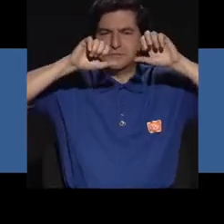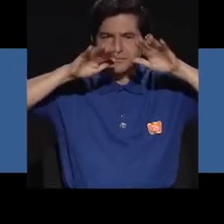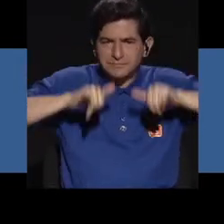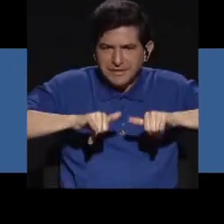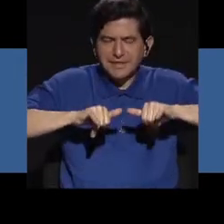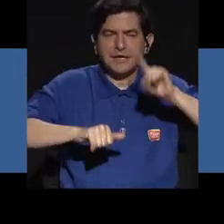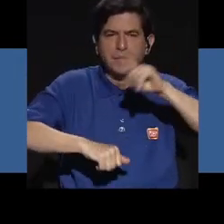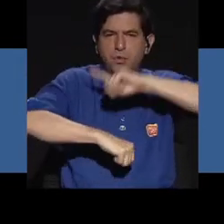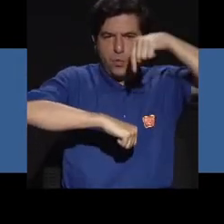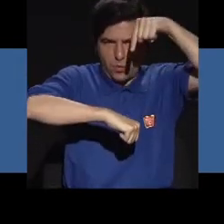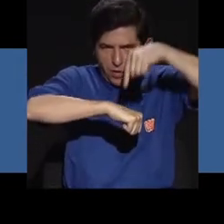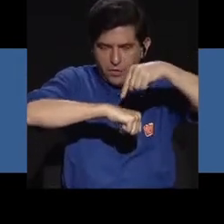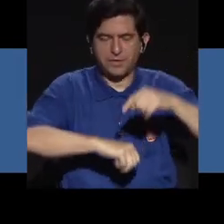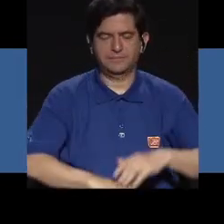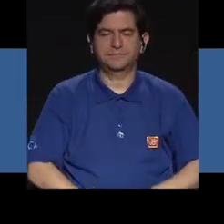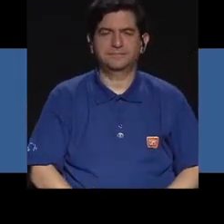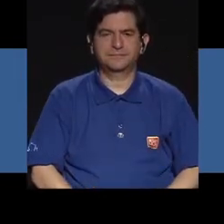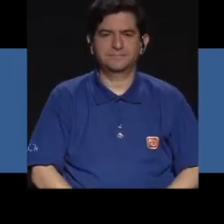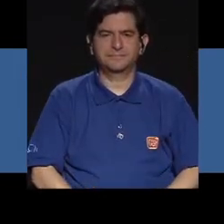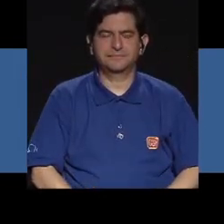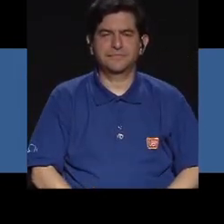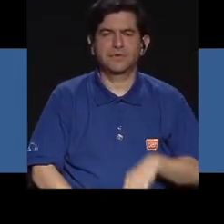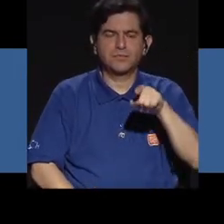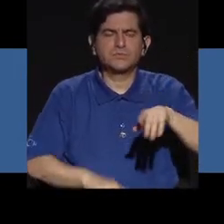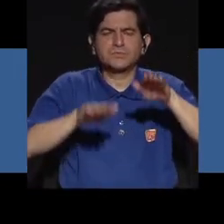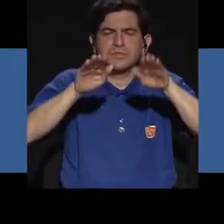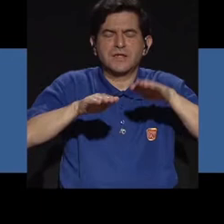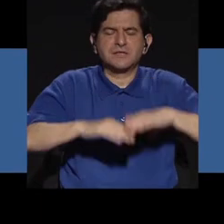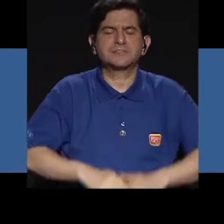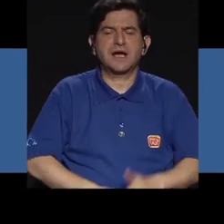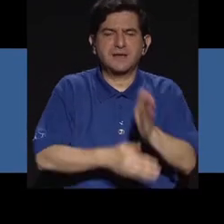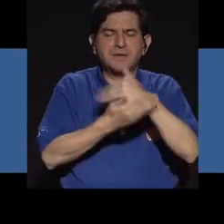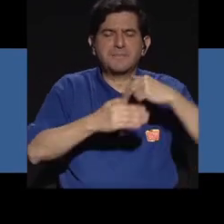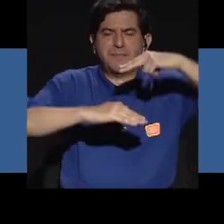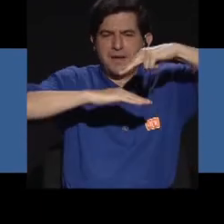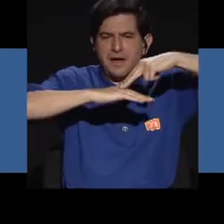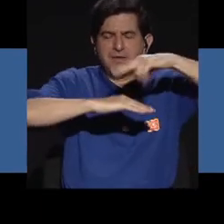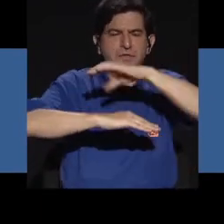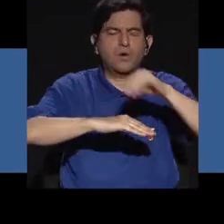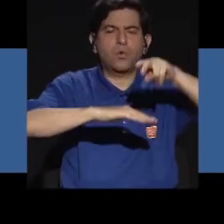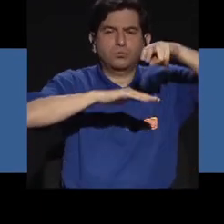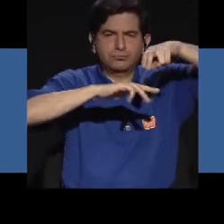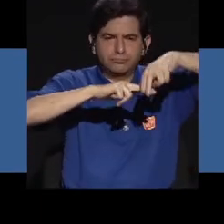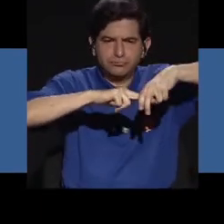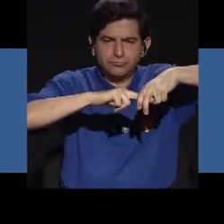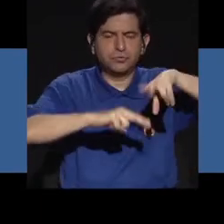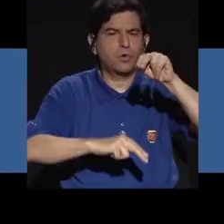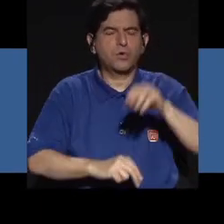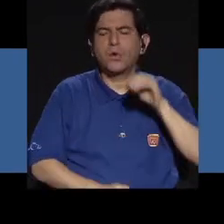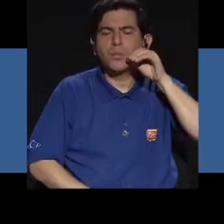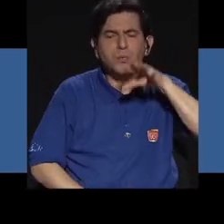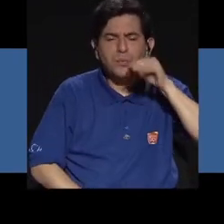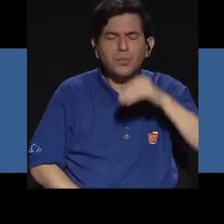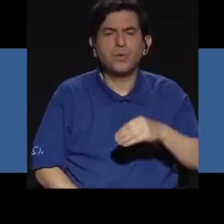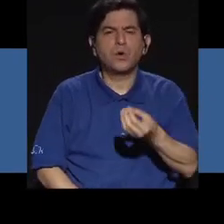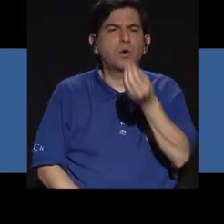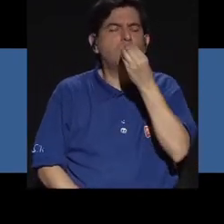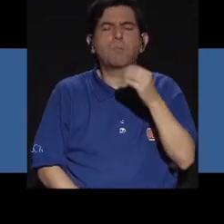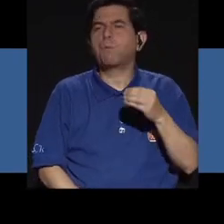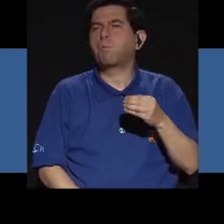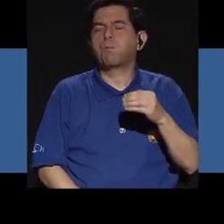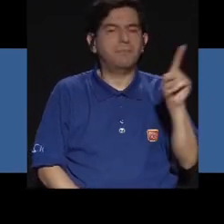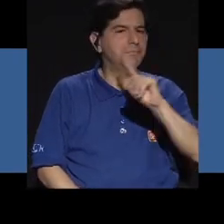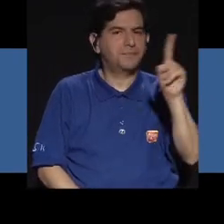por 1 hora. Descanse en posición semiacostado o sentado. No escupa ni se enjuague